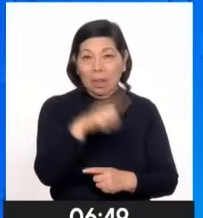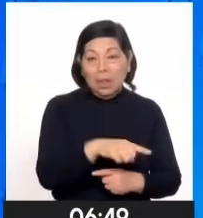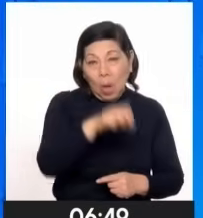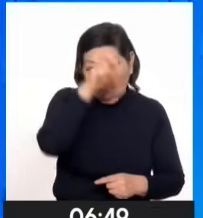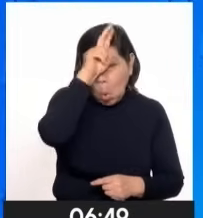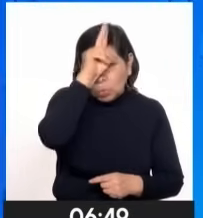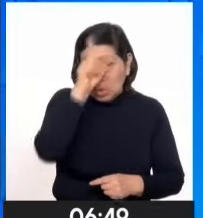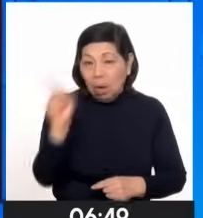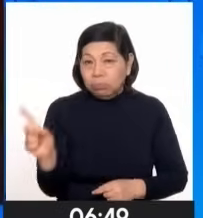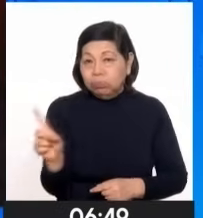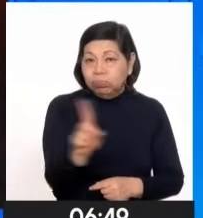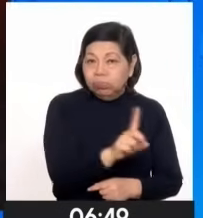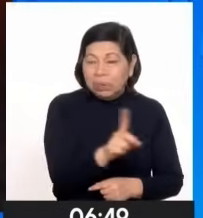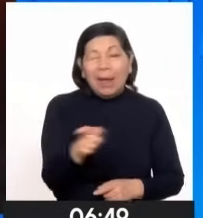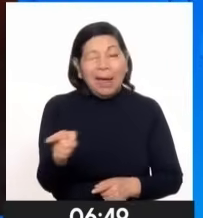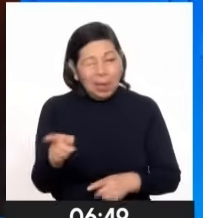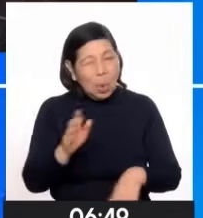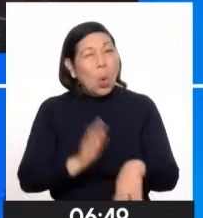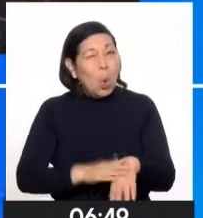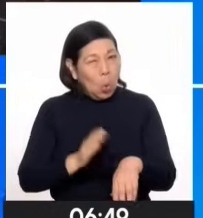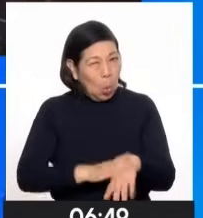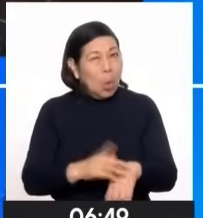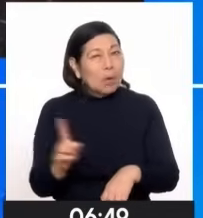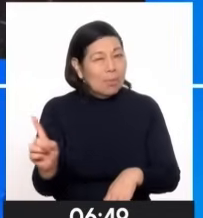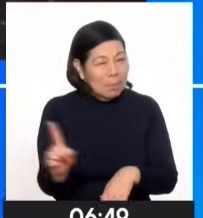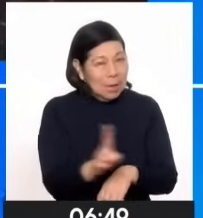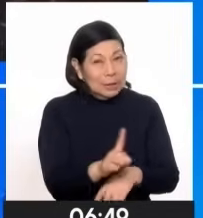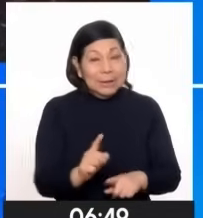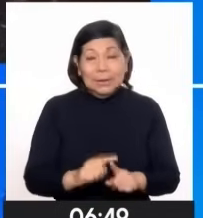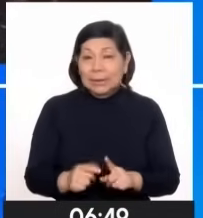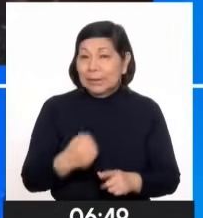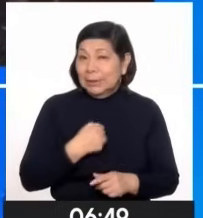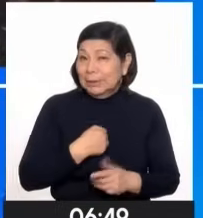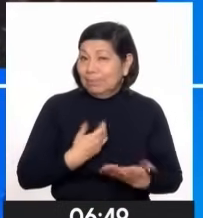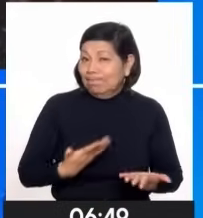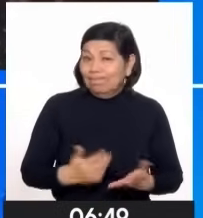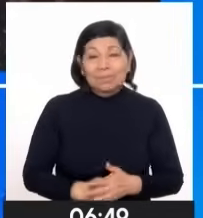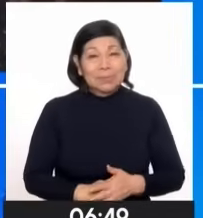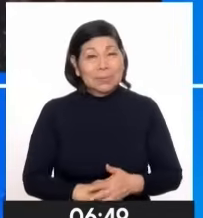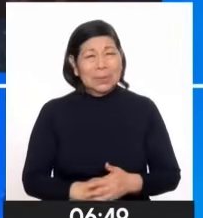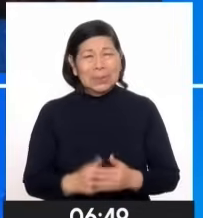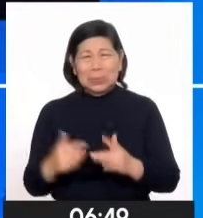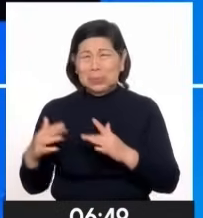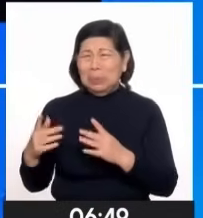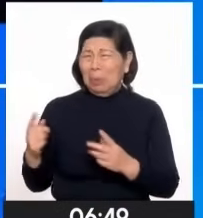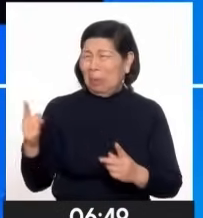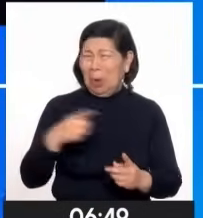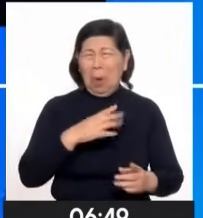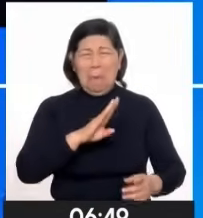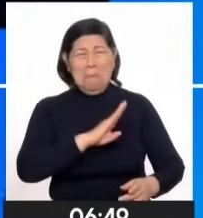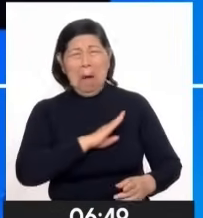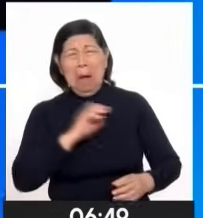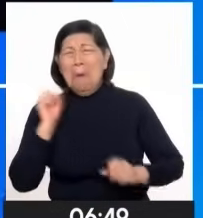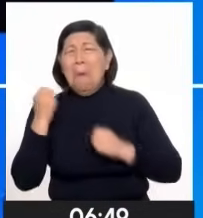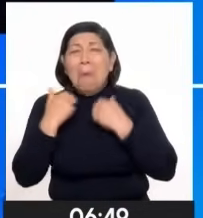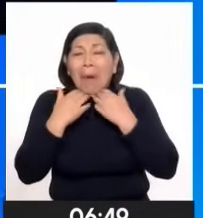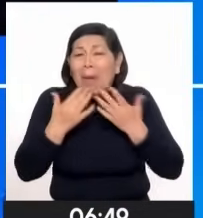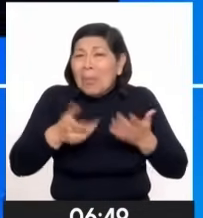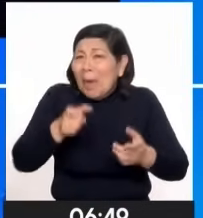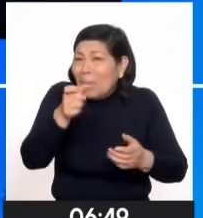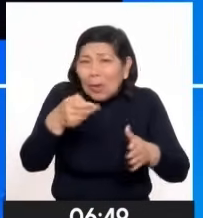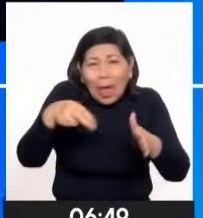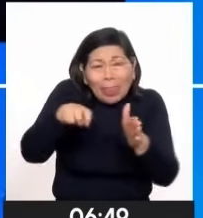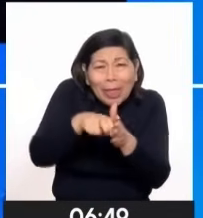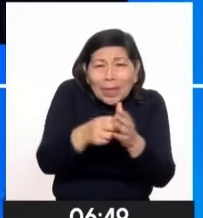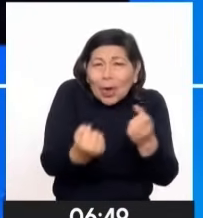ellos presumiblemente serían en este hecho lamentable vemos el grado de violencia con que han actuado sin importar la vida de las personas